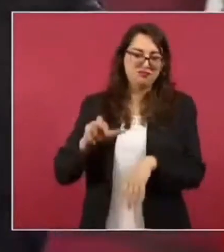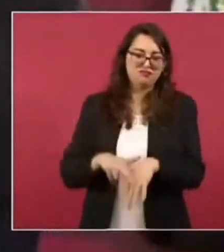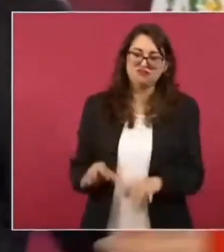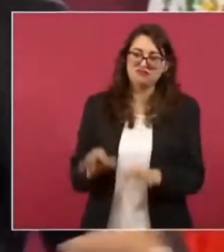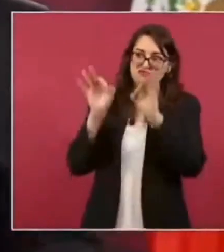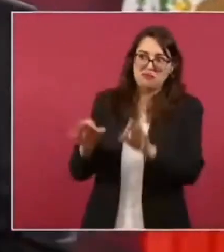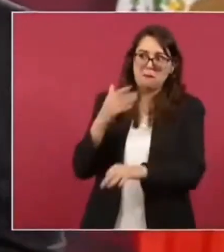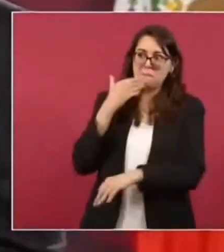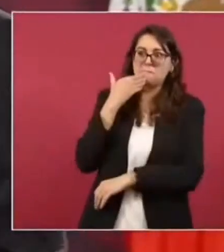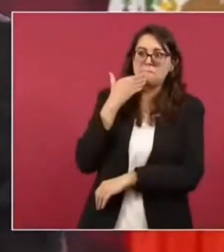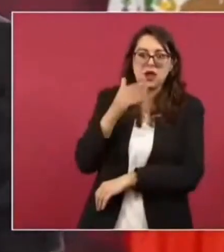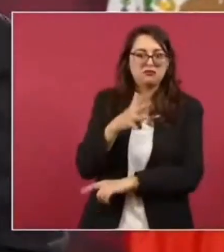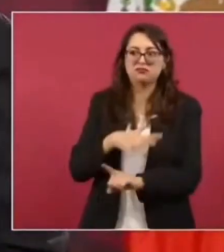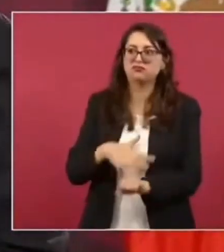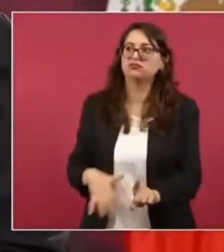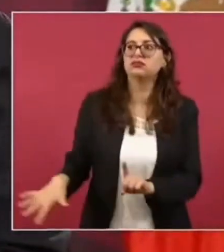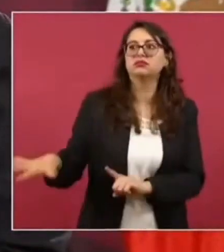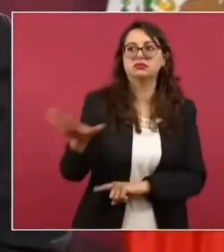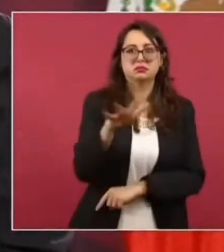hace la diferencia,